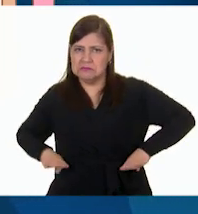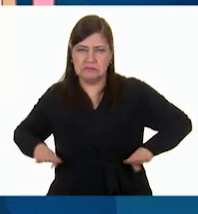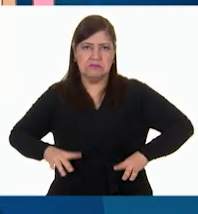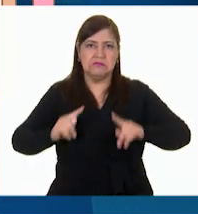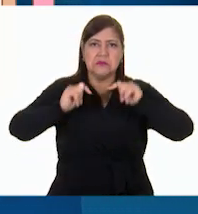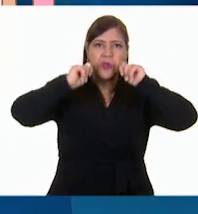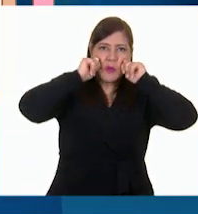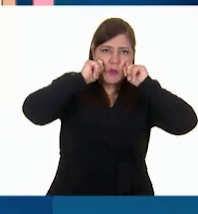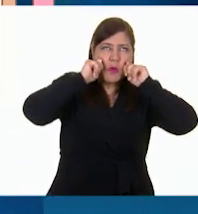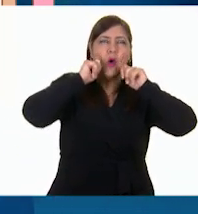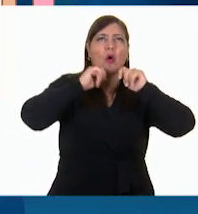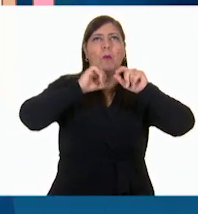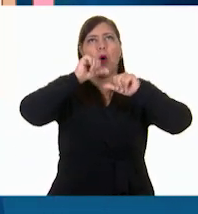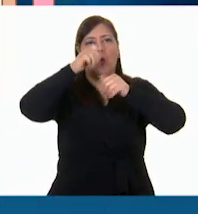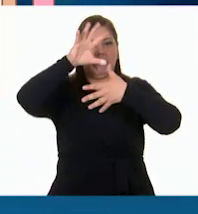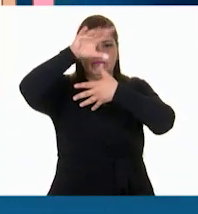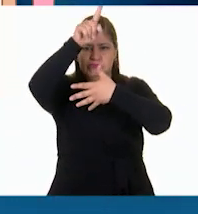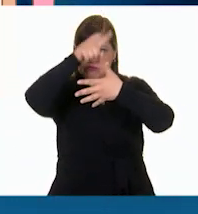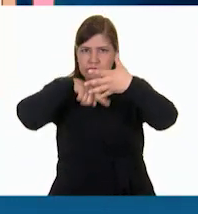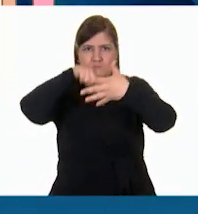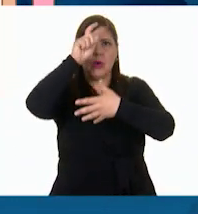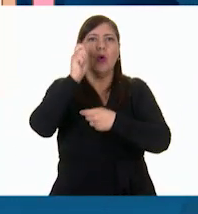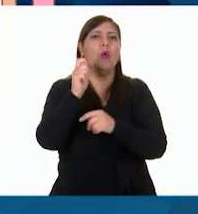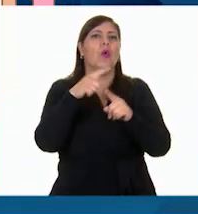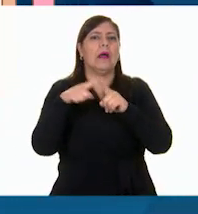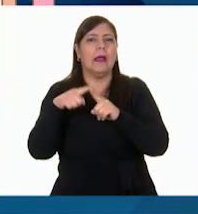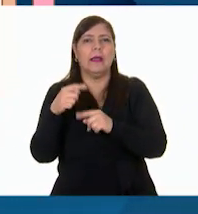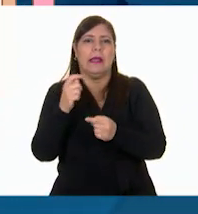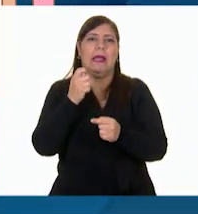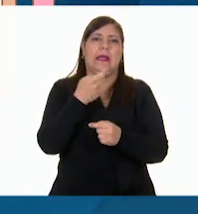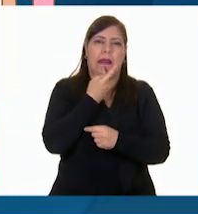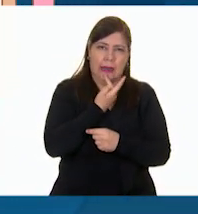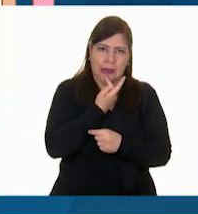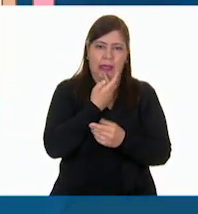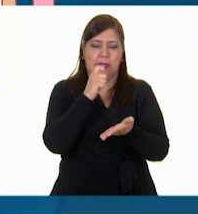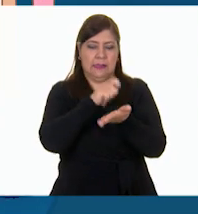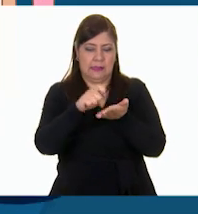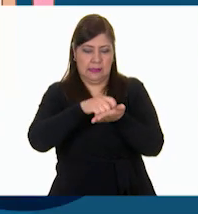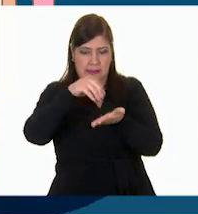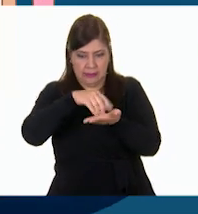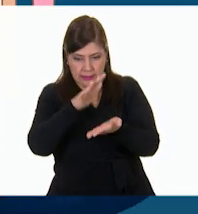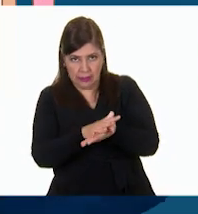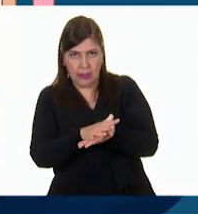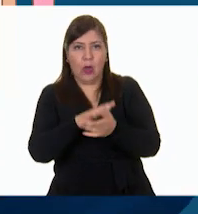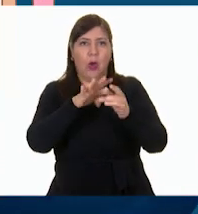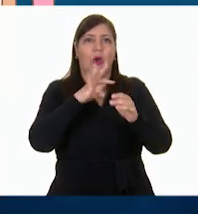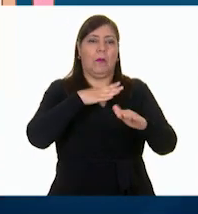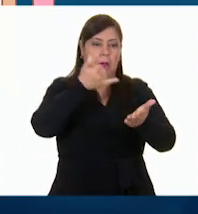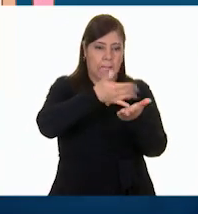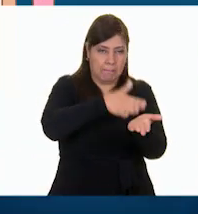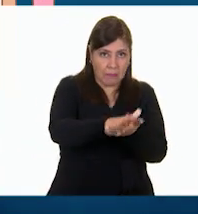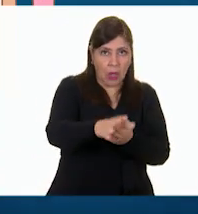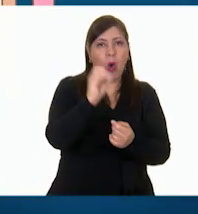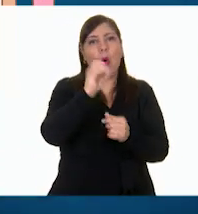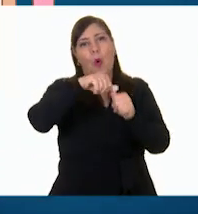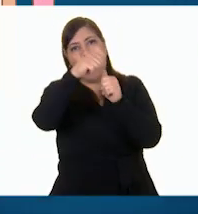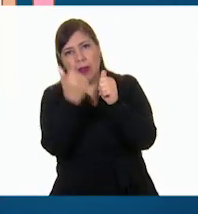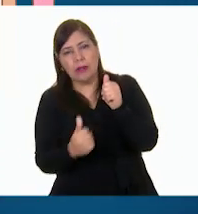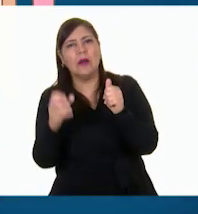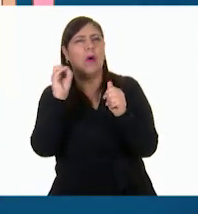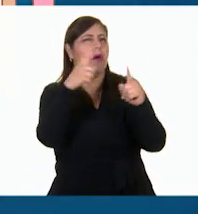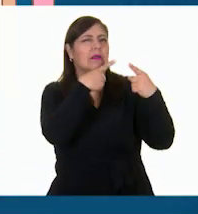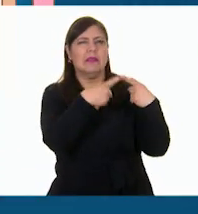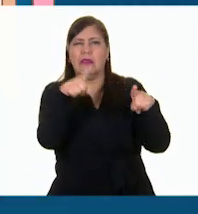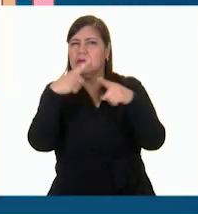de cualquier frontera, ya sea oralmente, por escrito, por impreso, bajo forma artística o a través de